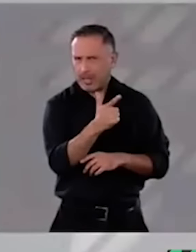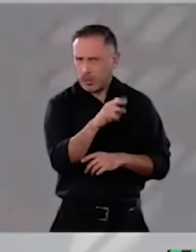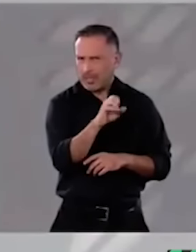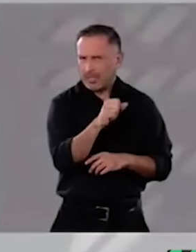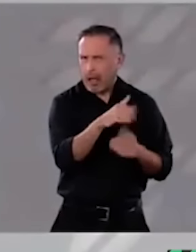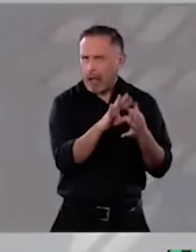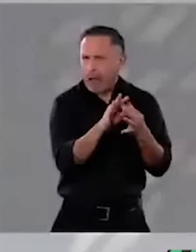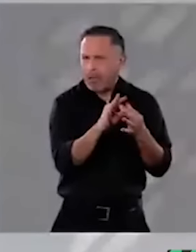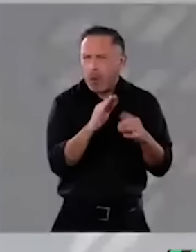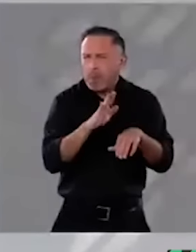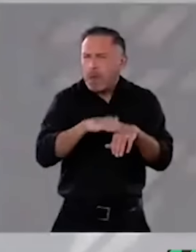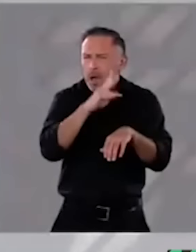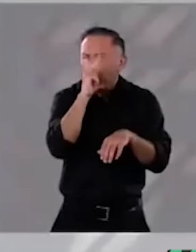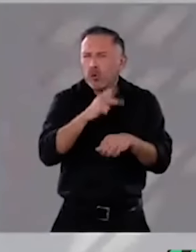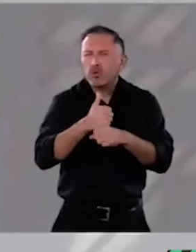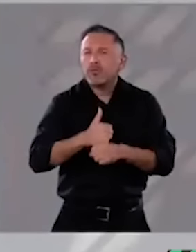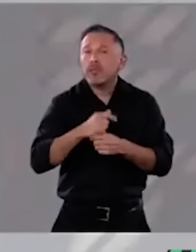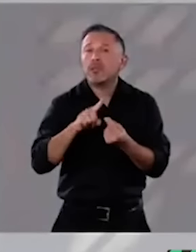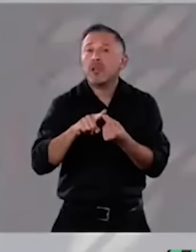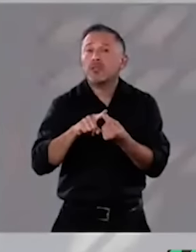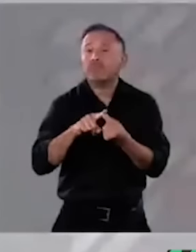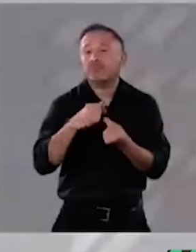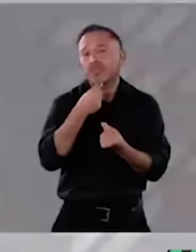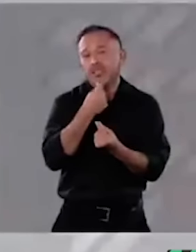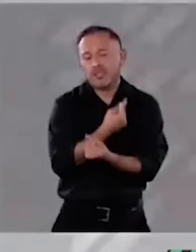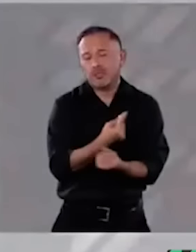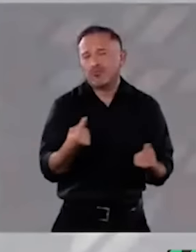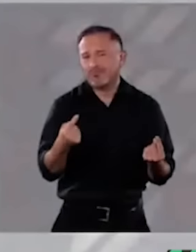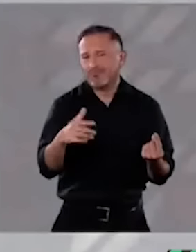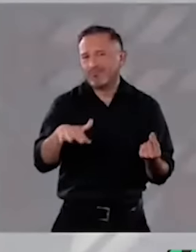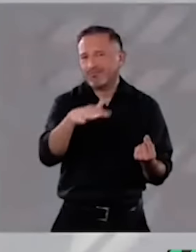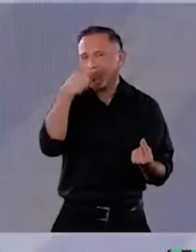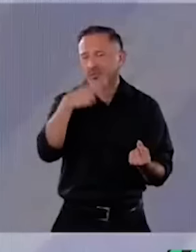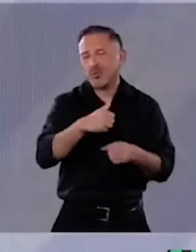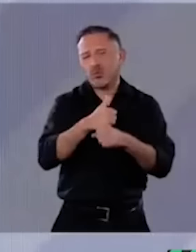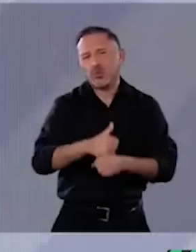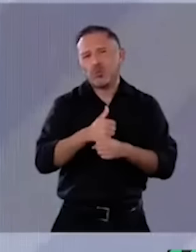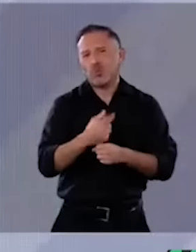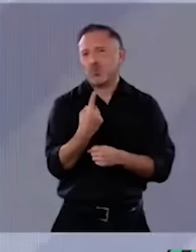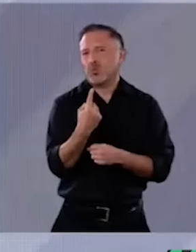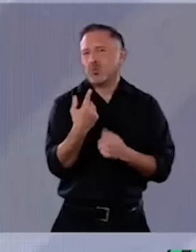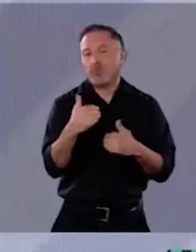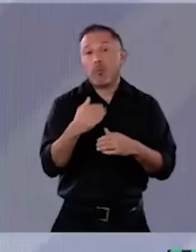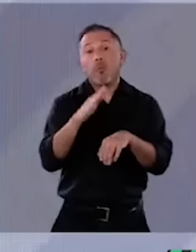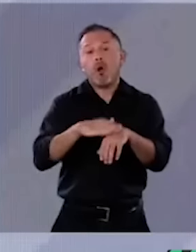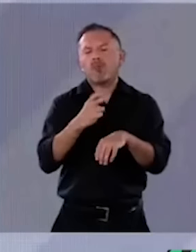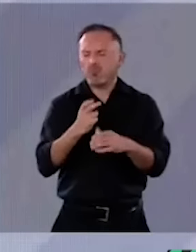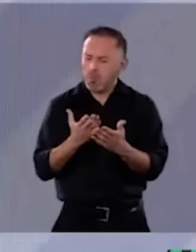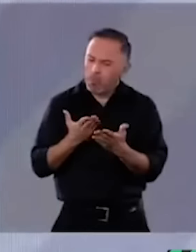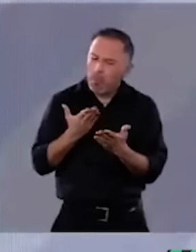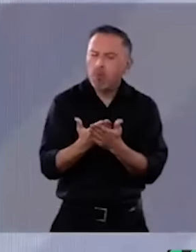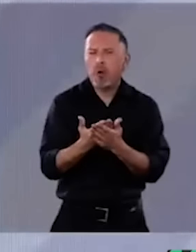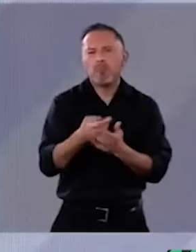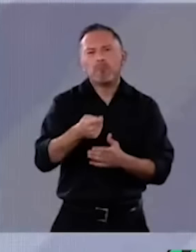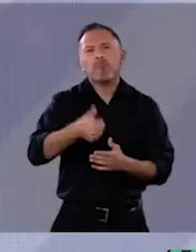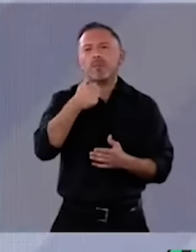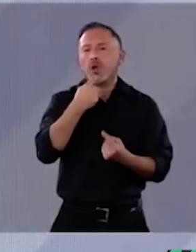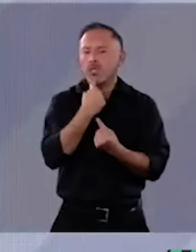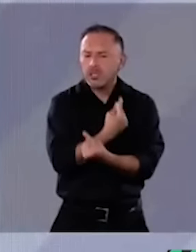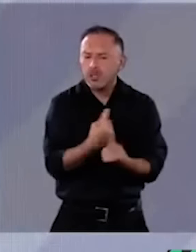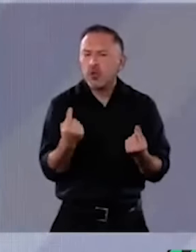los niños de México. Por eso vamos a impulsar una nueva política de atención a la primera infancia para generar igualdad de